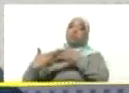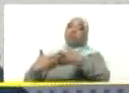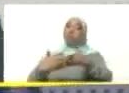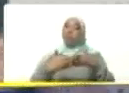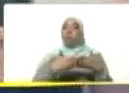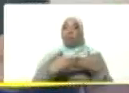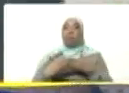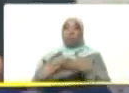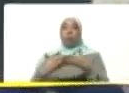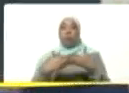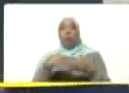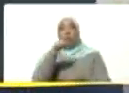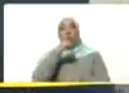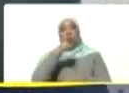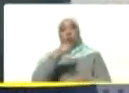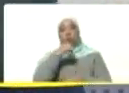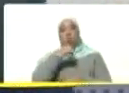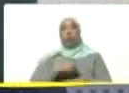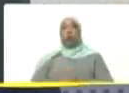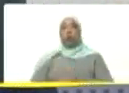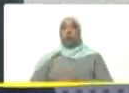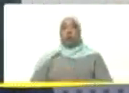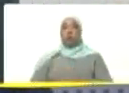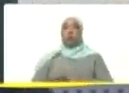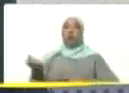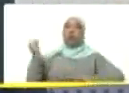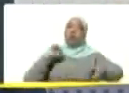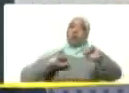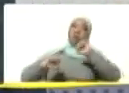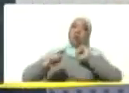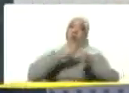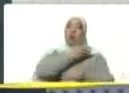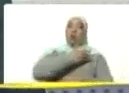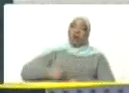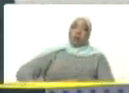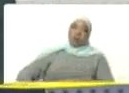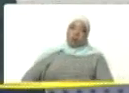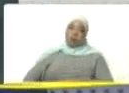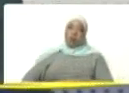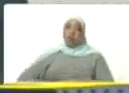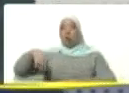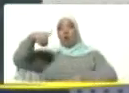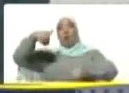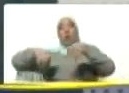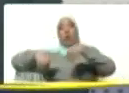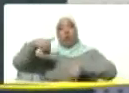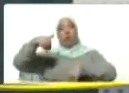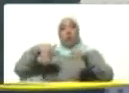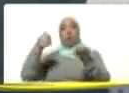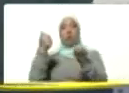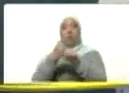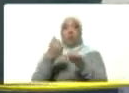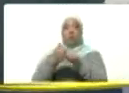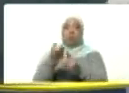to undermine the democratically elected president. Trata de socavar a un presidente electo democráticamente.